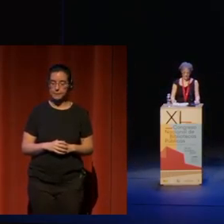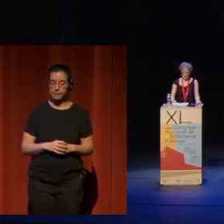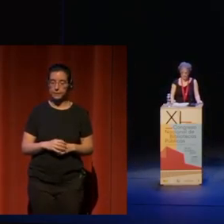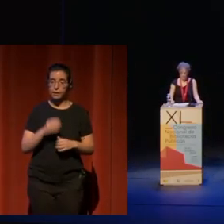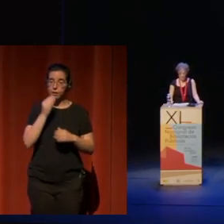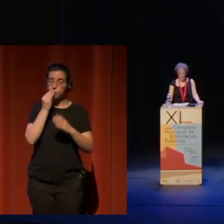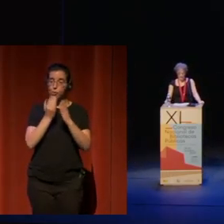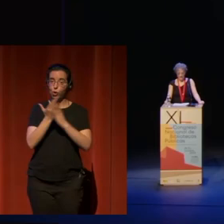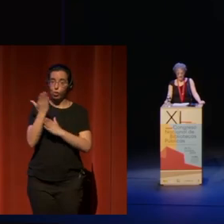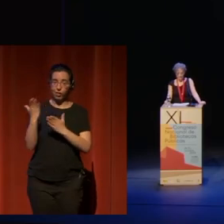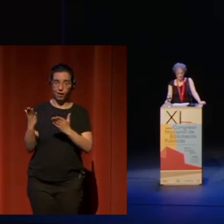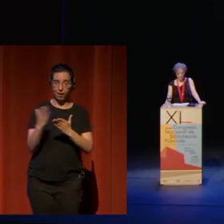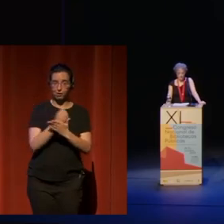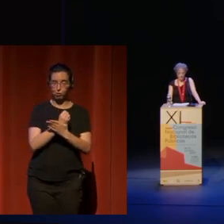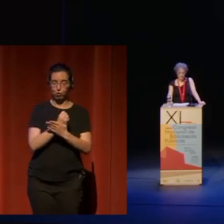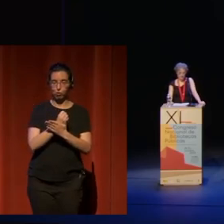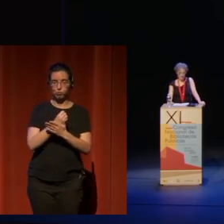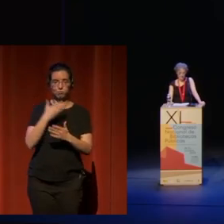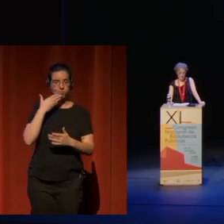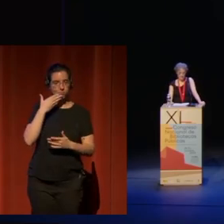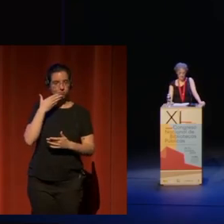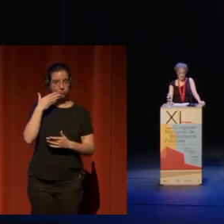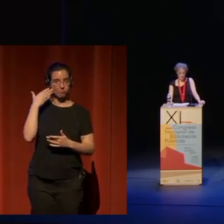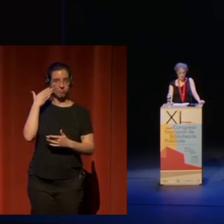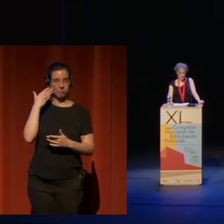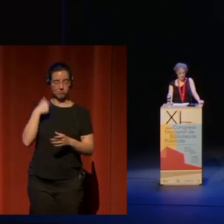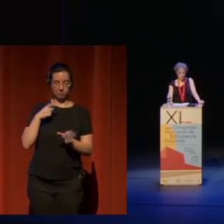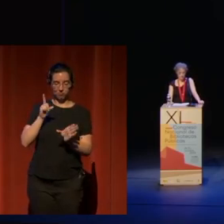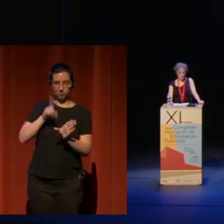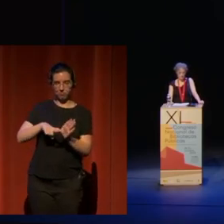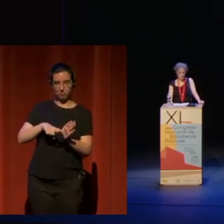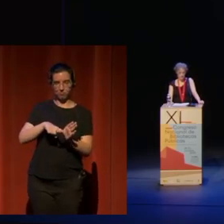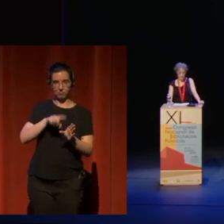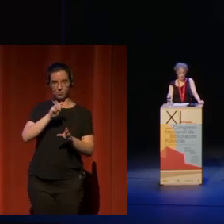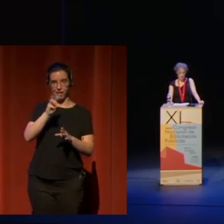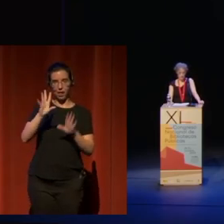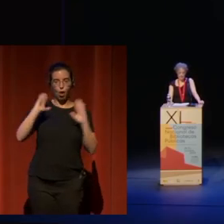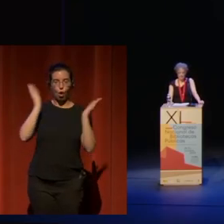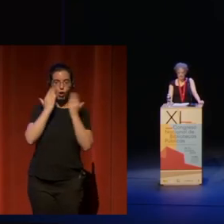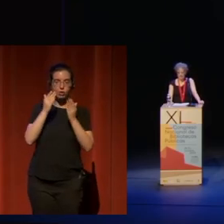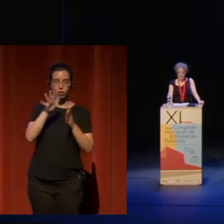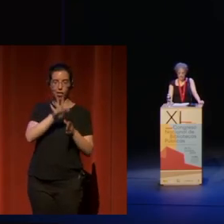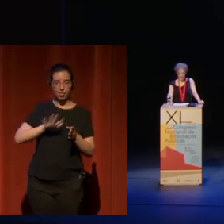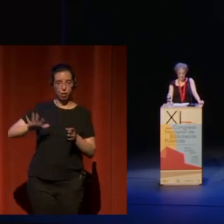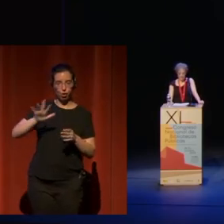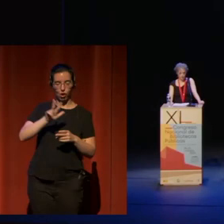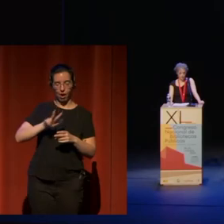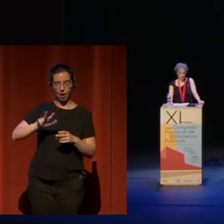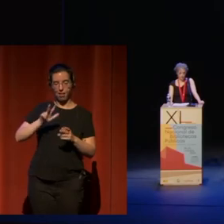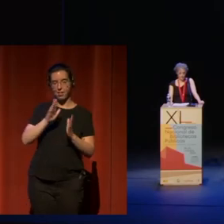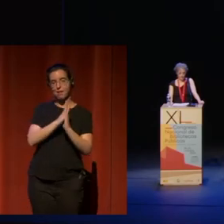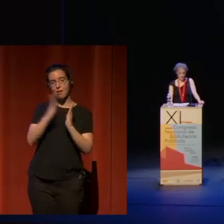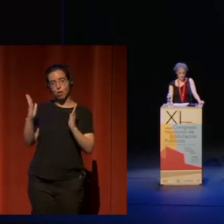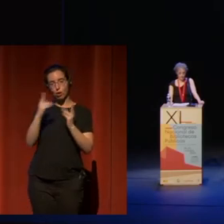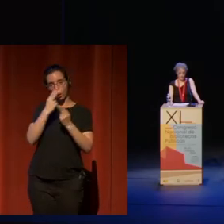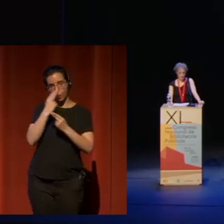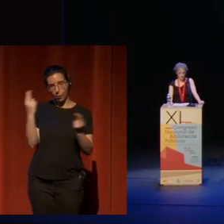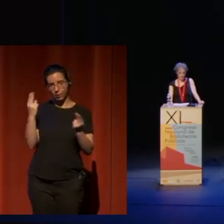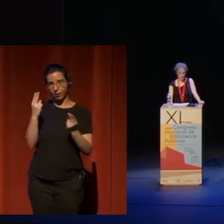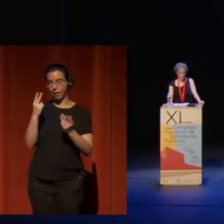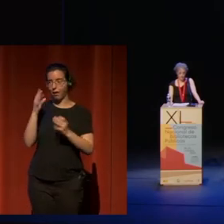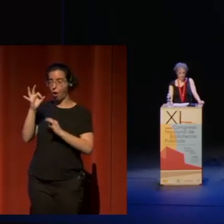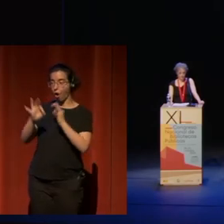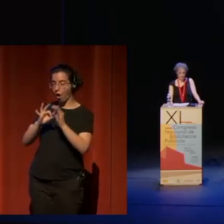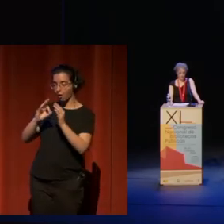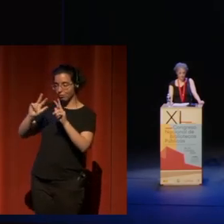Buenos días a todos. Es un honor participar en este 11º Congreso Nacional de Bibliotecas Públicas y agradecemos a la organización esta oportunidad